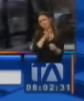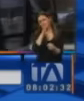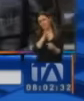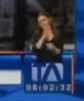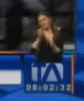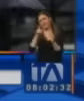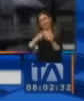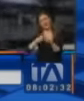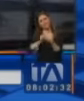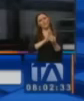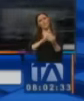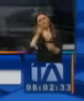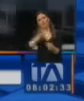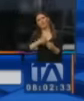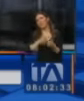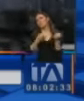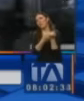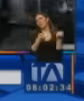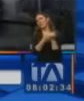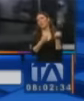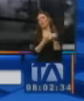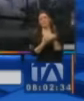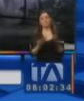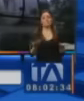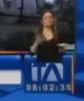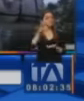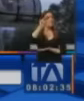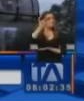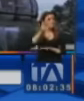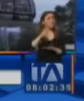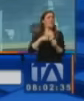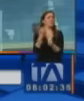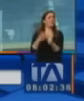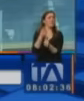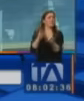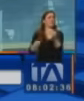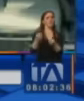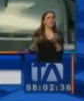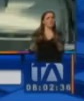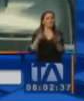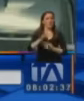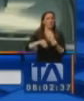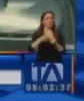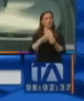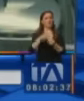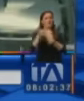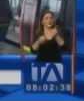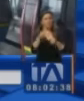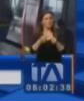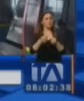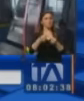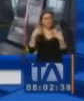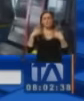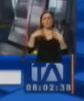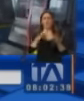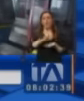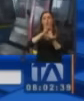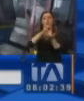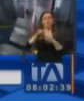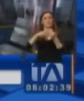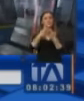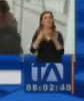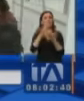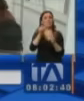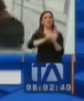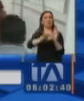Quito apoyan el carro. Le dan prioridad, ¿no? Generan, dan prioridad, las inversiones uh-huh. dan una prioridad terrible. Y aparte es baratísimo